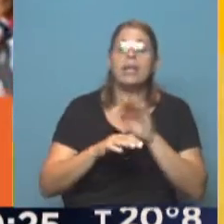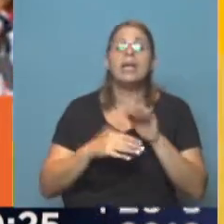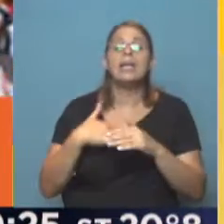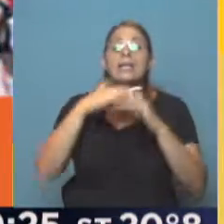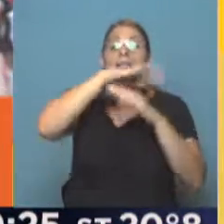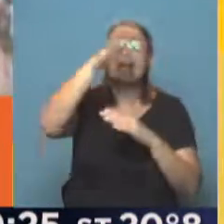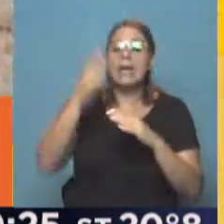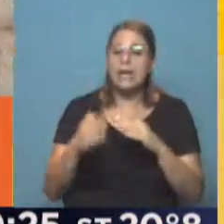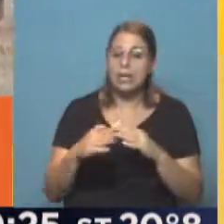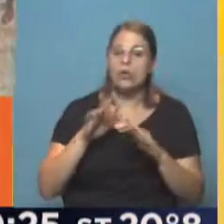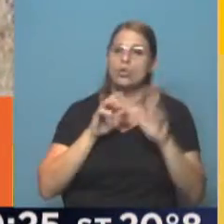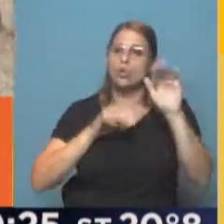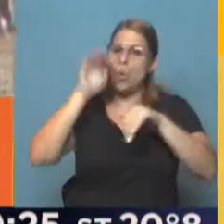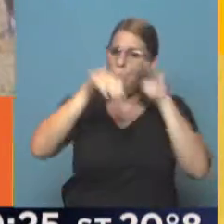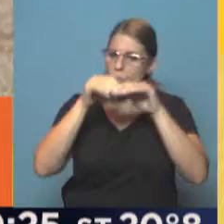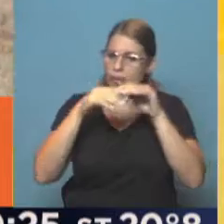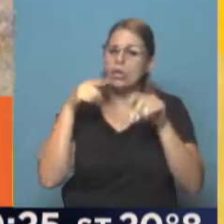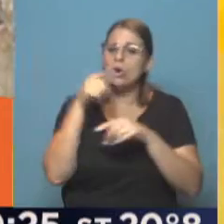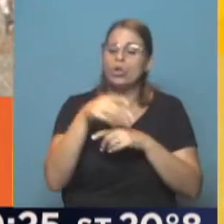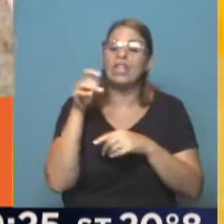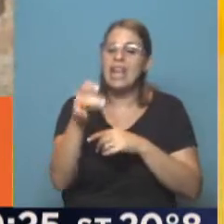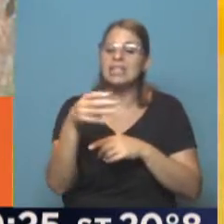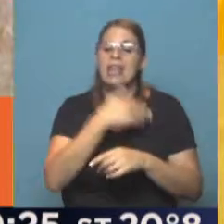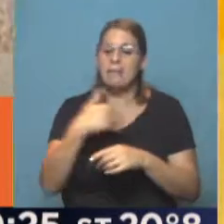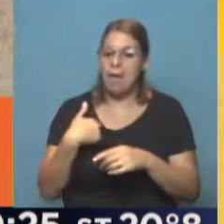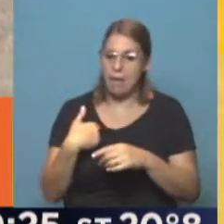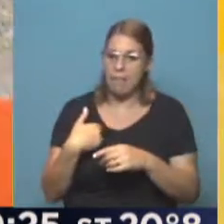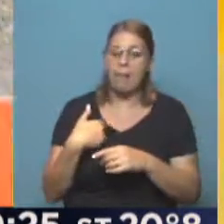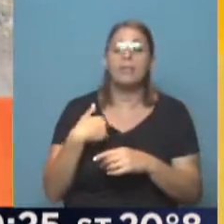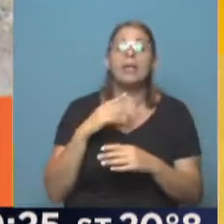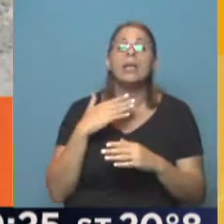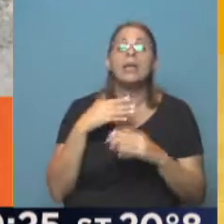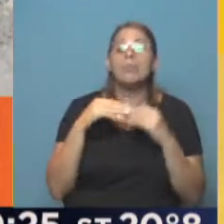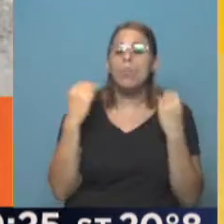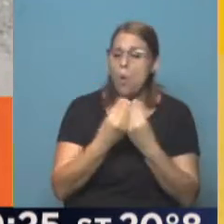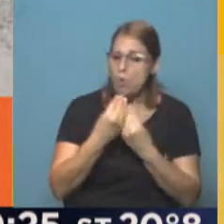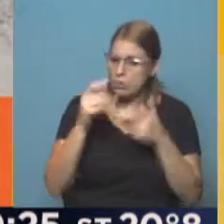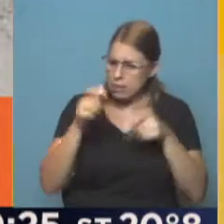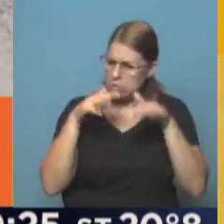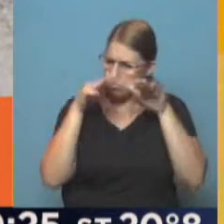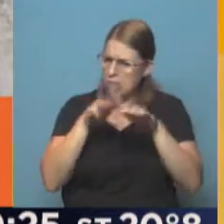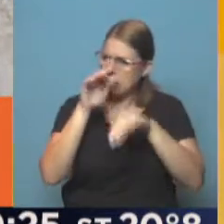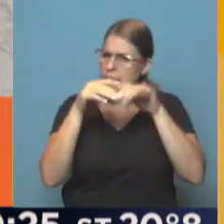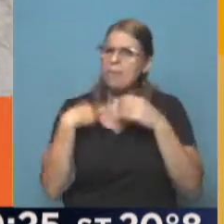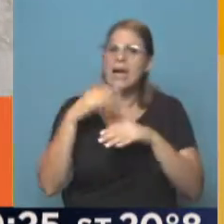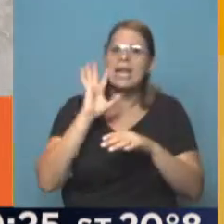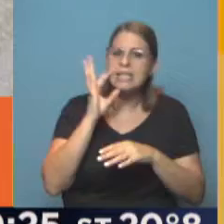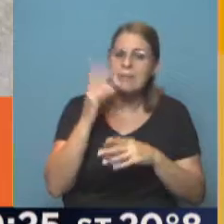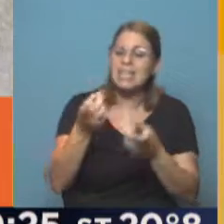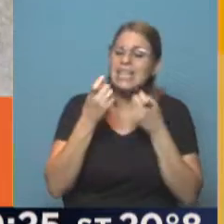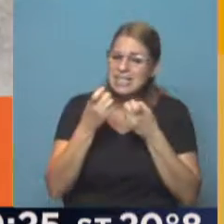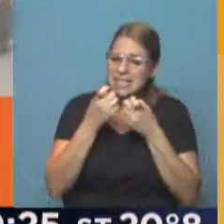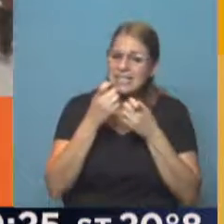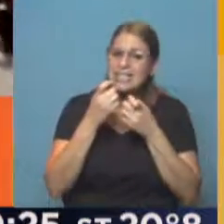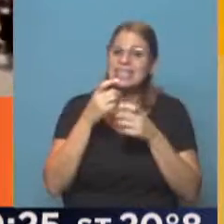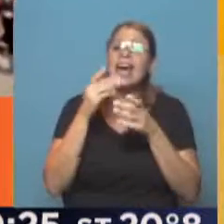mama. 400 personas escalaron el cerro Teta en Chapelco para concientizar sobre la necesidad de